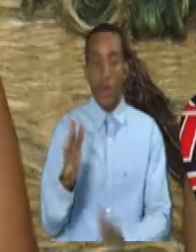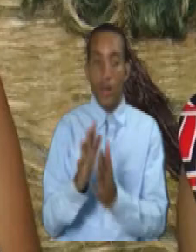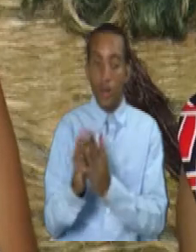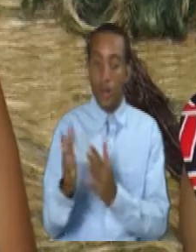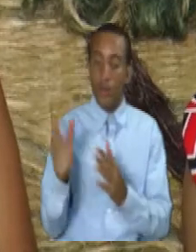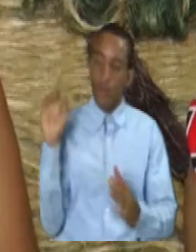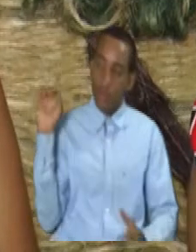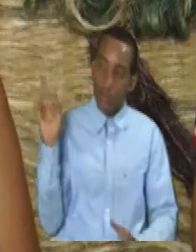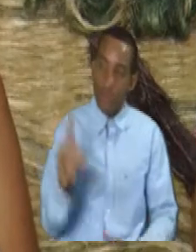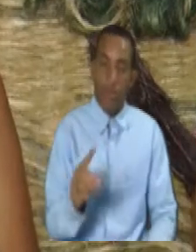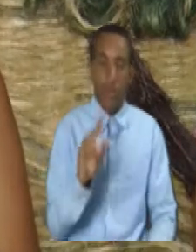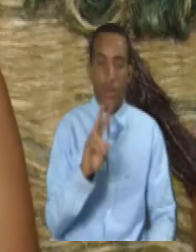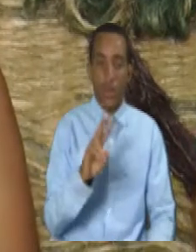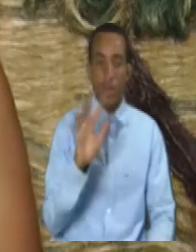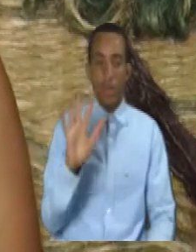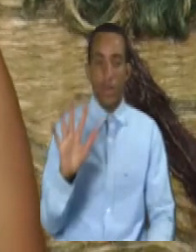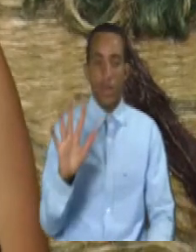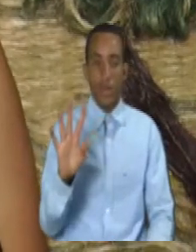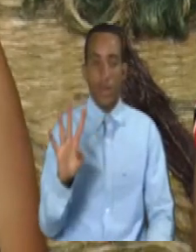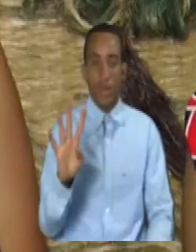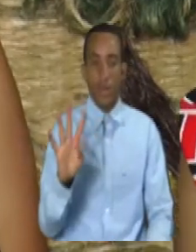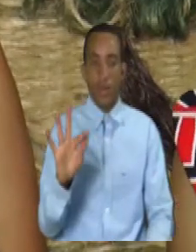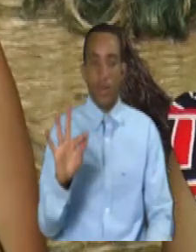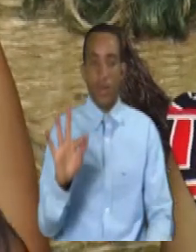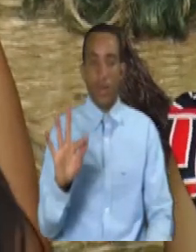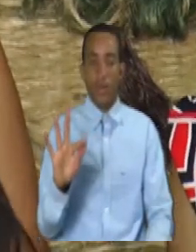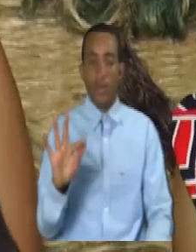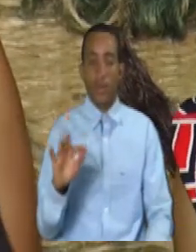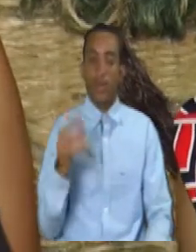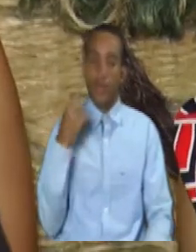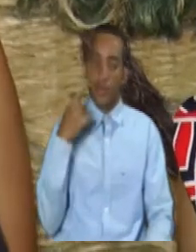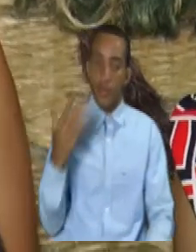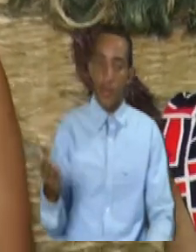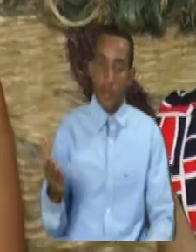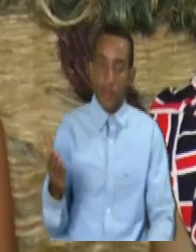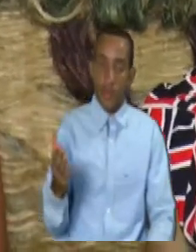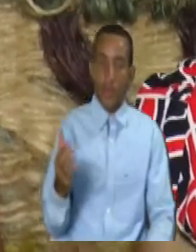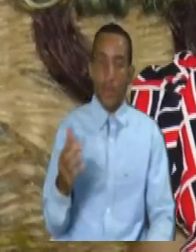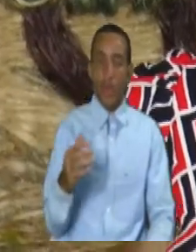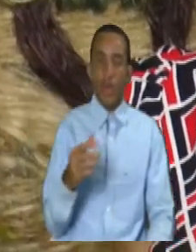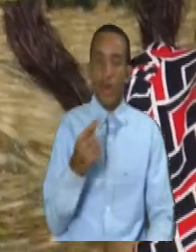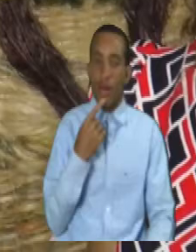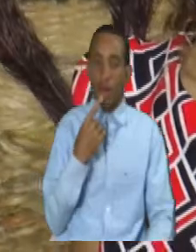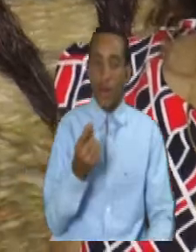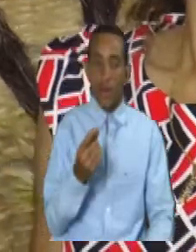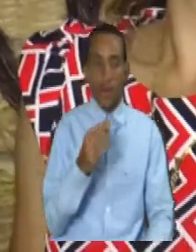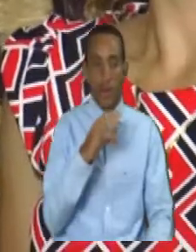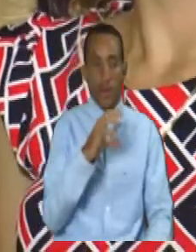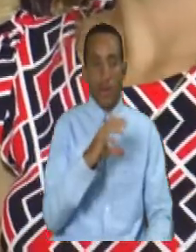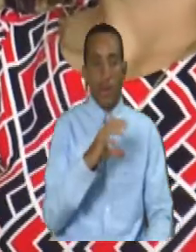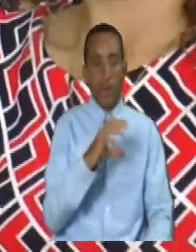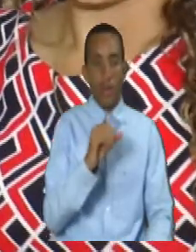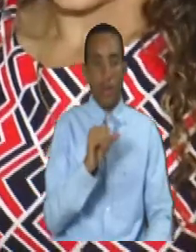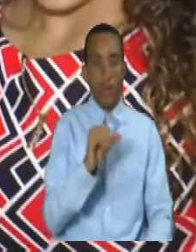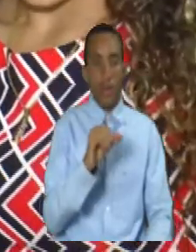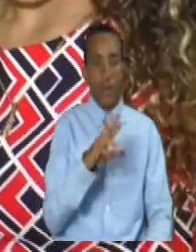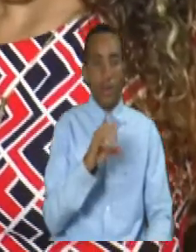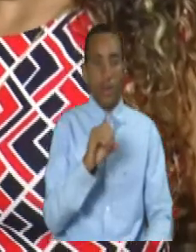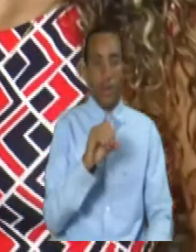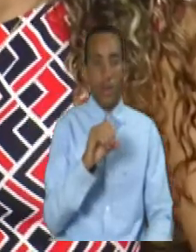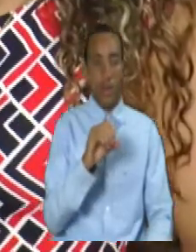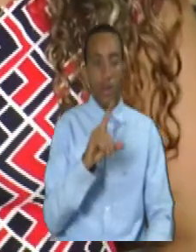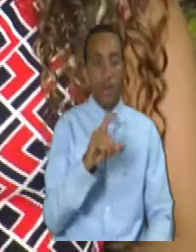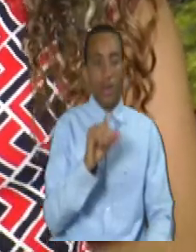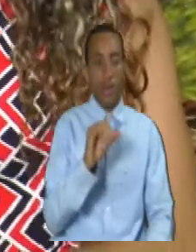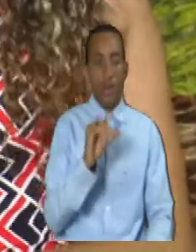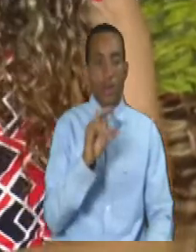ciudad. Hoy estamos en la compañía de una hermosa dama, ella es Caroline Oliveros, quien es asesora de Proyectos Tour y quien va a ser la